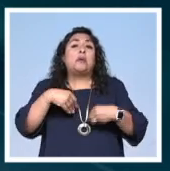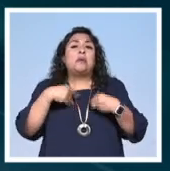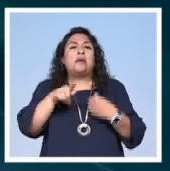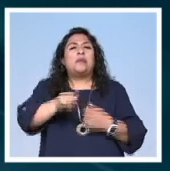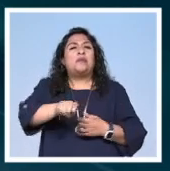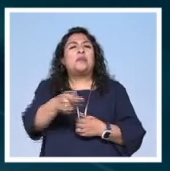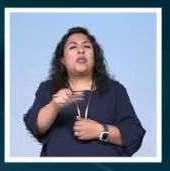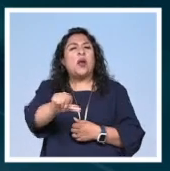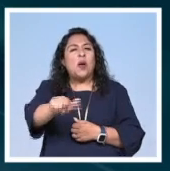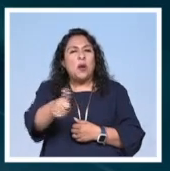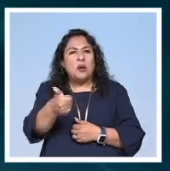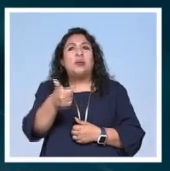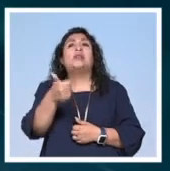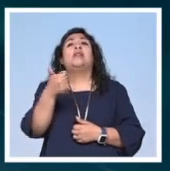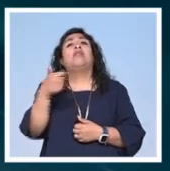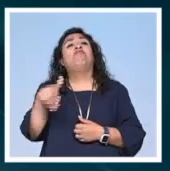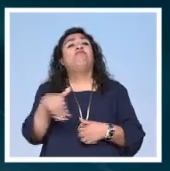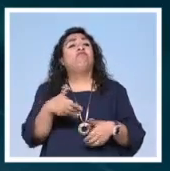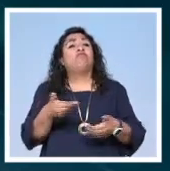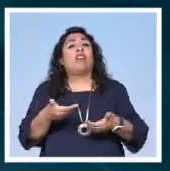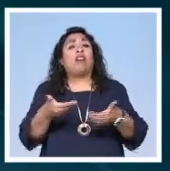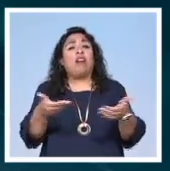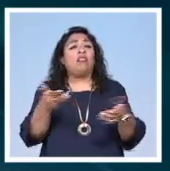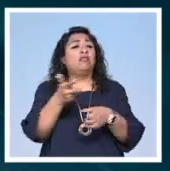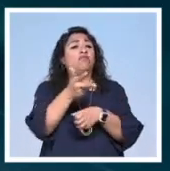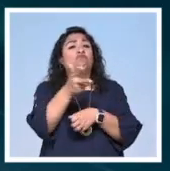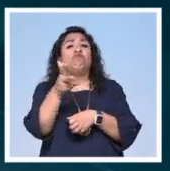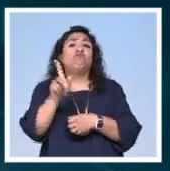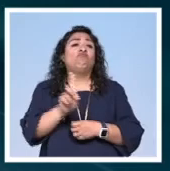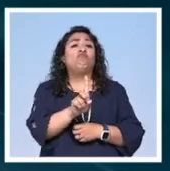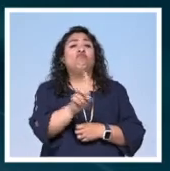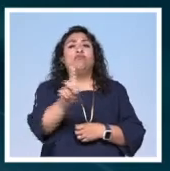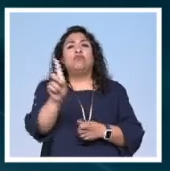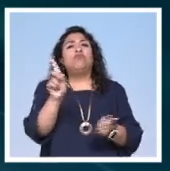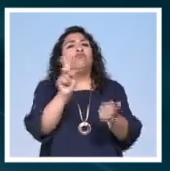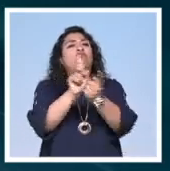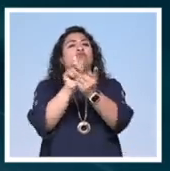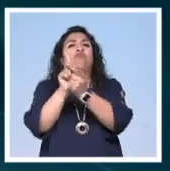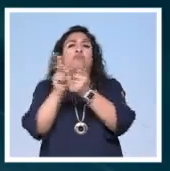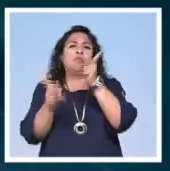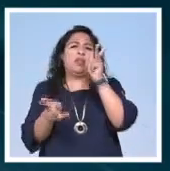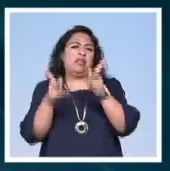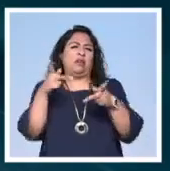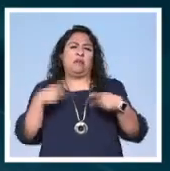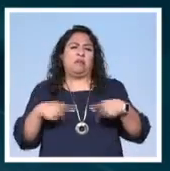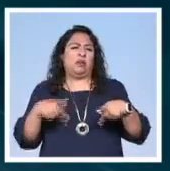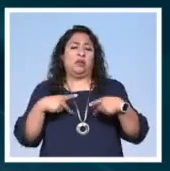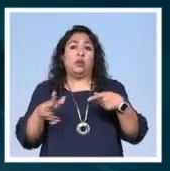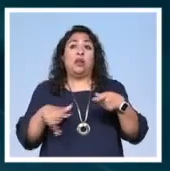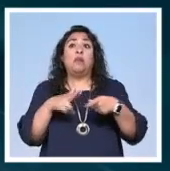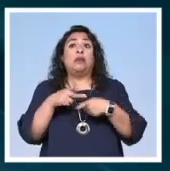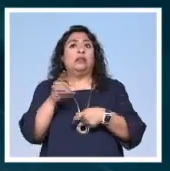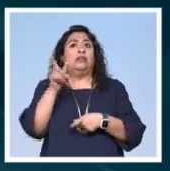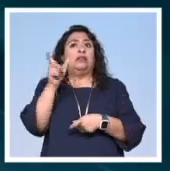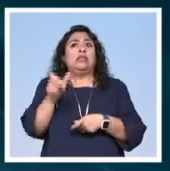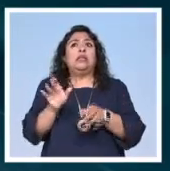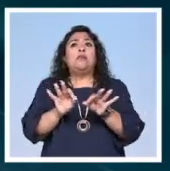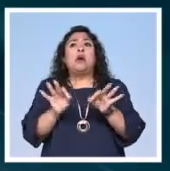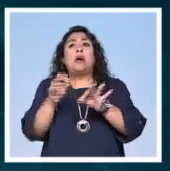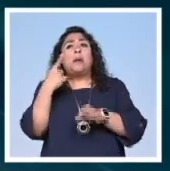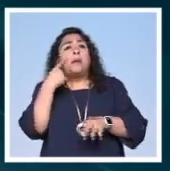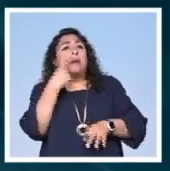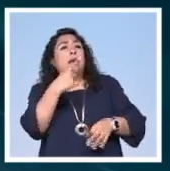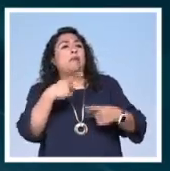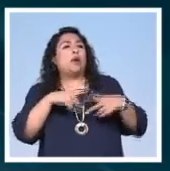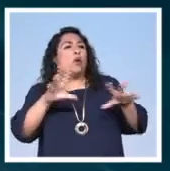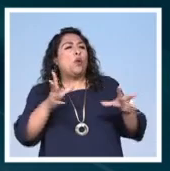11 en donde recorría las calles con su cámara para conversar con la gente de a pie convirtiéndose en un icono a retratar a las personas